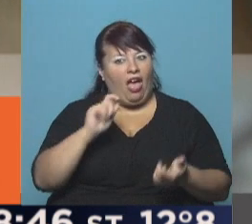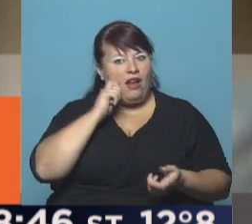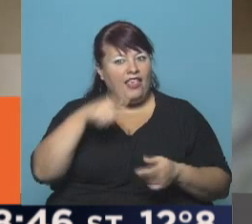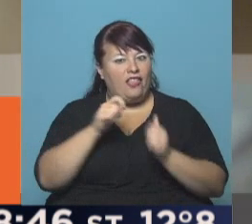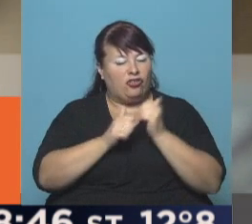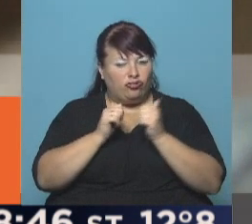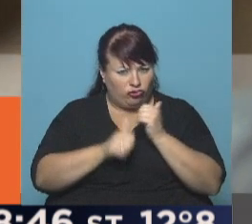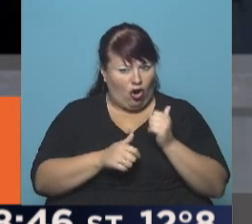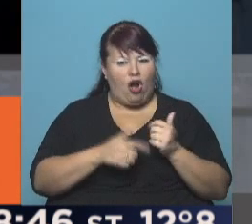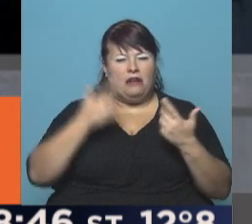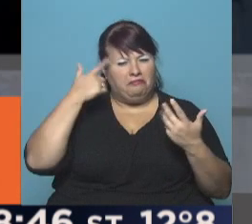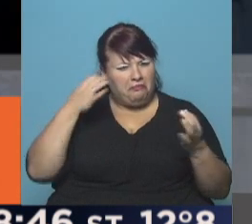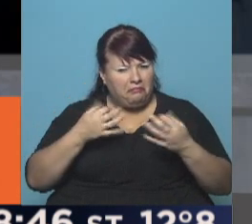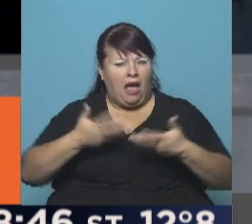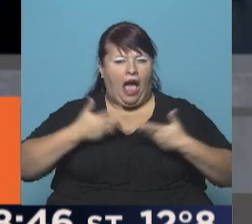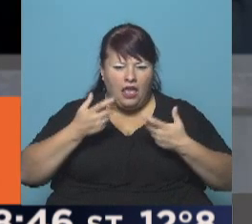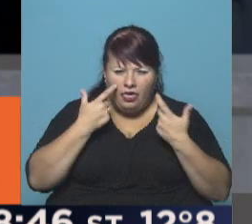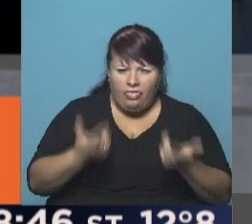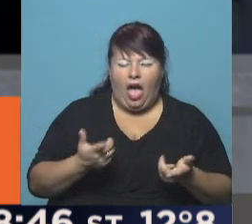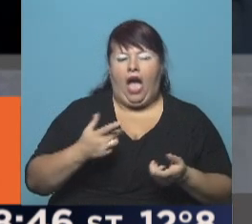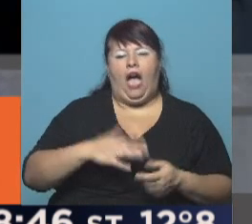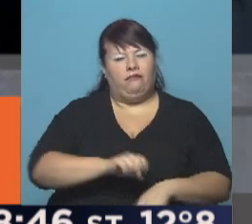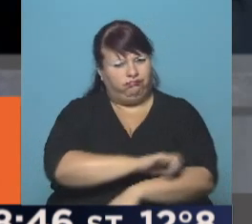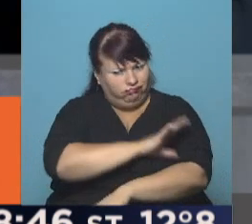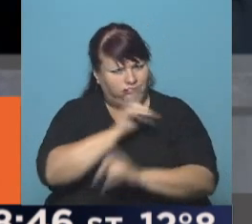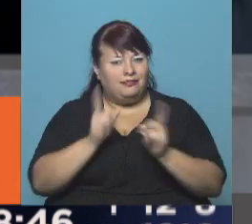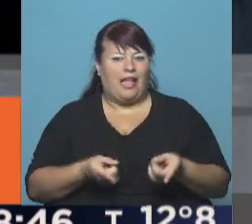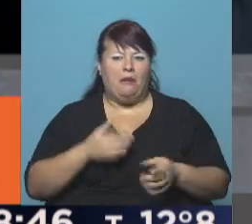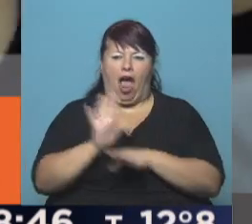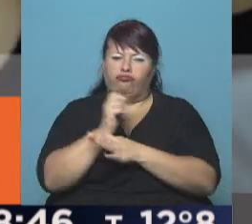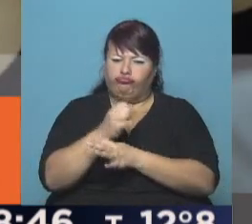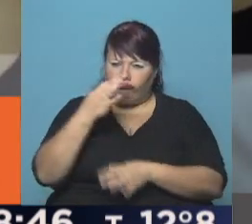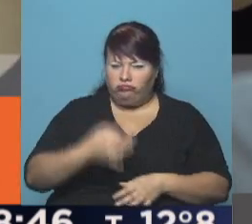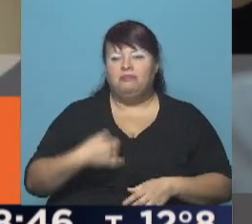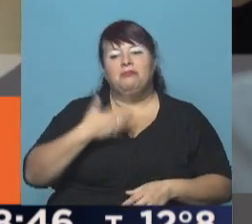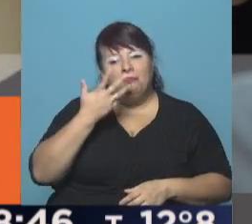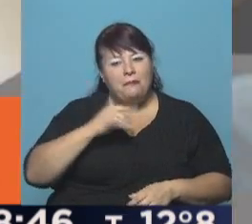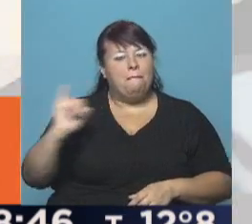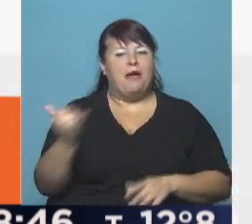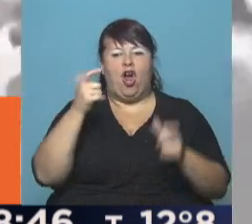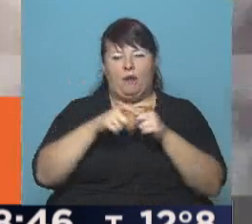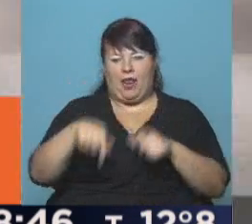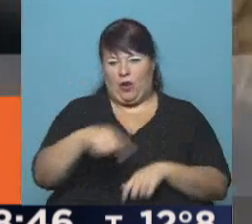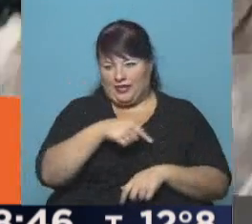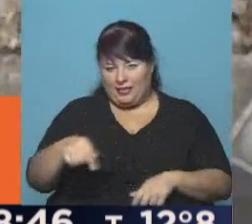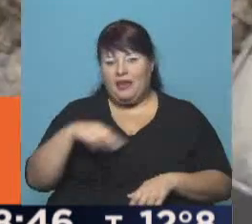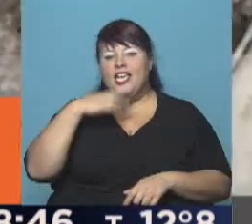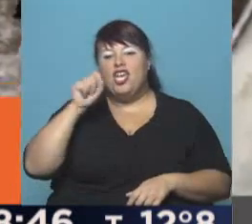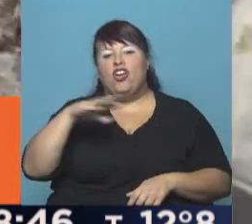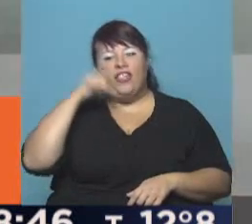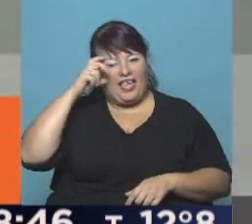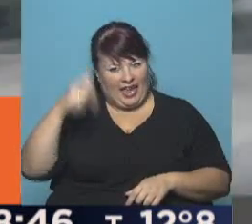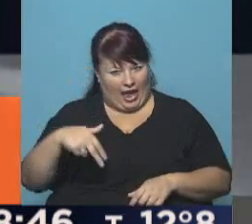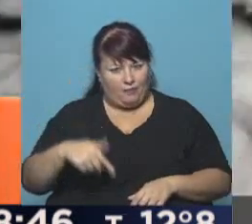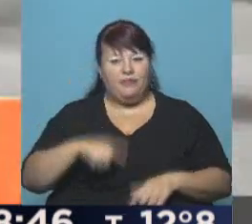a esta historia, inteligente, entretenida, conmovedora por momentos y bien actuada. Y sí, me pareció el mejor estreno de la semana y se llama El Hijo de Jean.